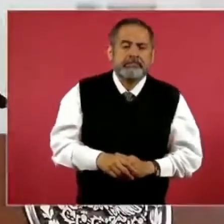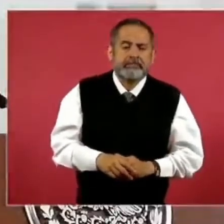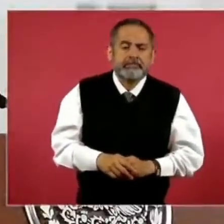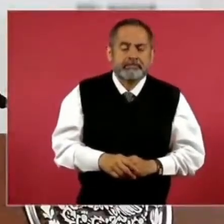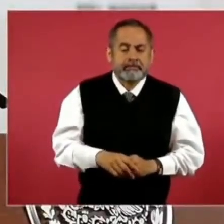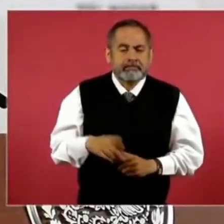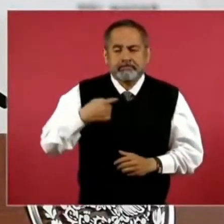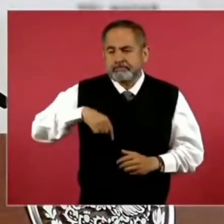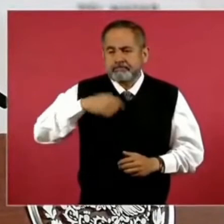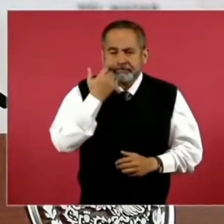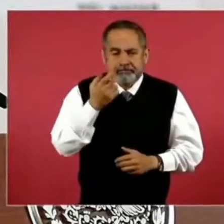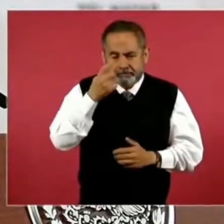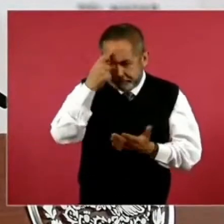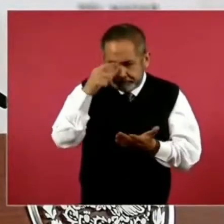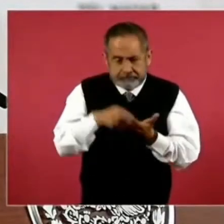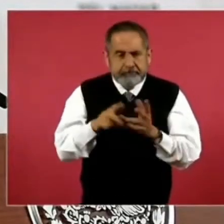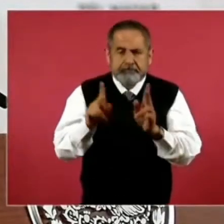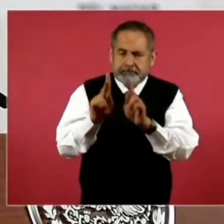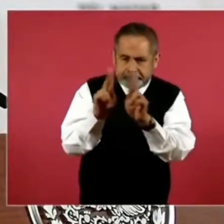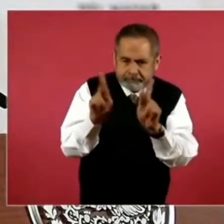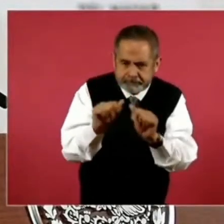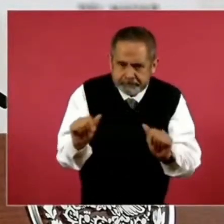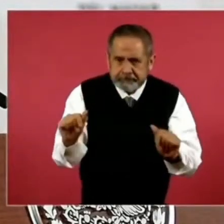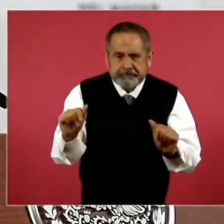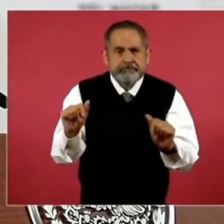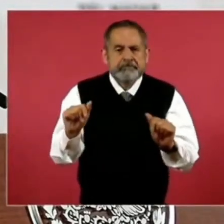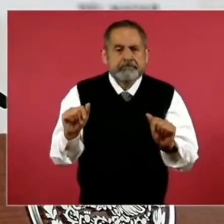Entonces, queremos nosotros la paz,